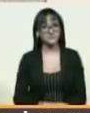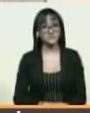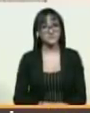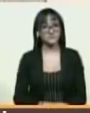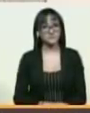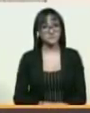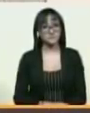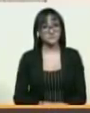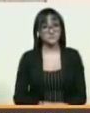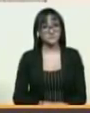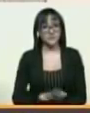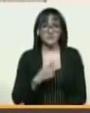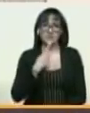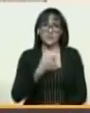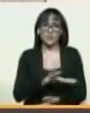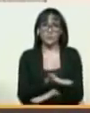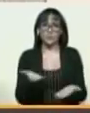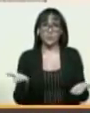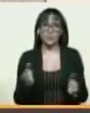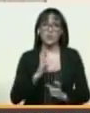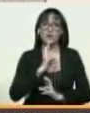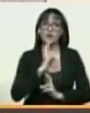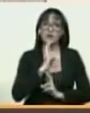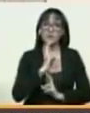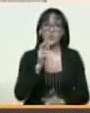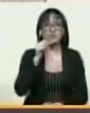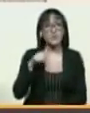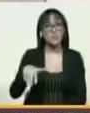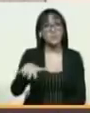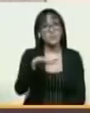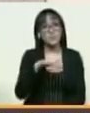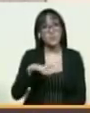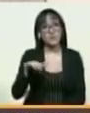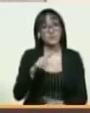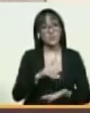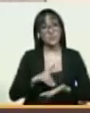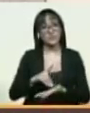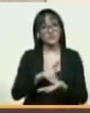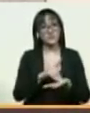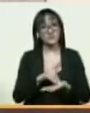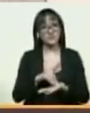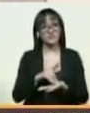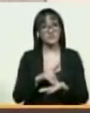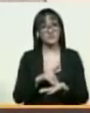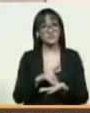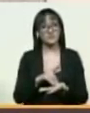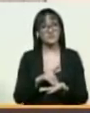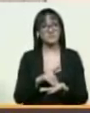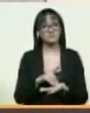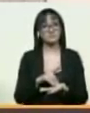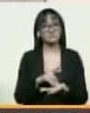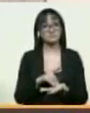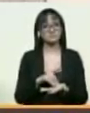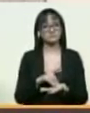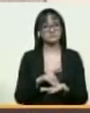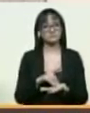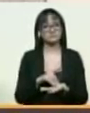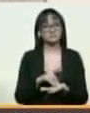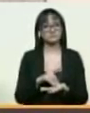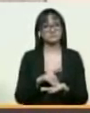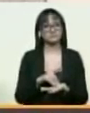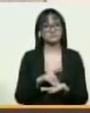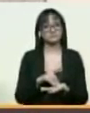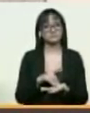me permito decirlo al país, es una respuesta de un pueblo digno que no se arrodilla ante